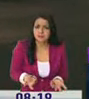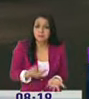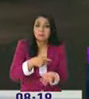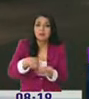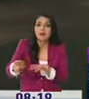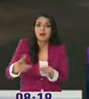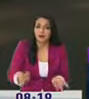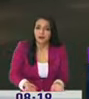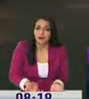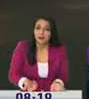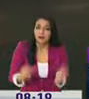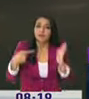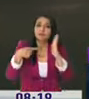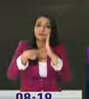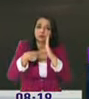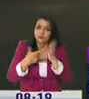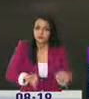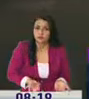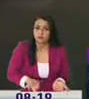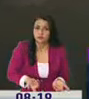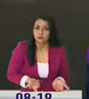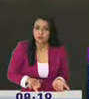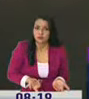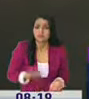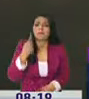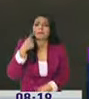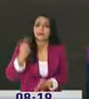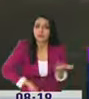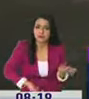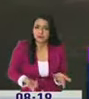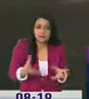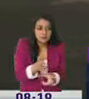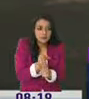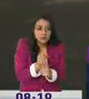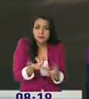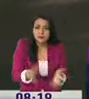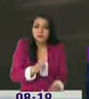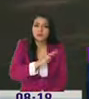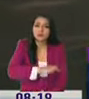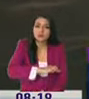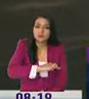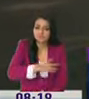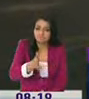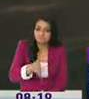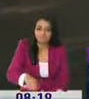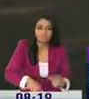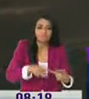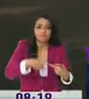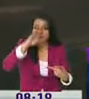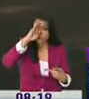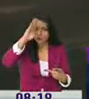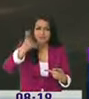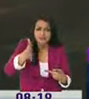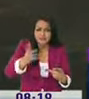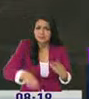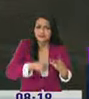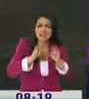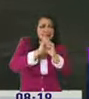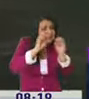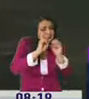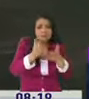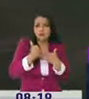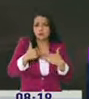pagando inclusive nuestros impuestos y todo lo que hacemos? Porque ni el municipio, ni la policía, ni hay nadie quien